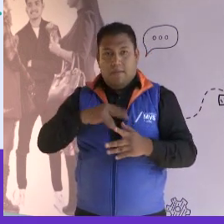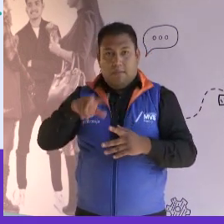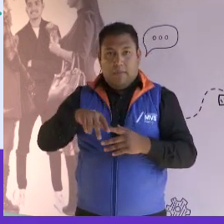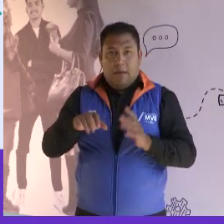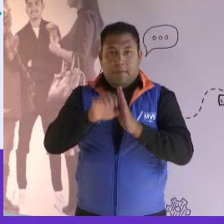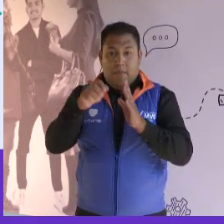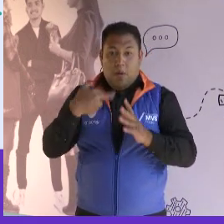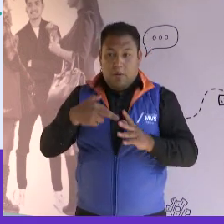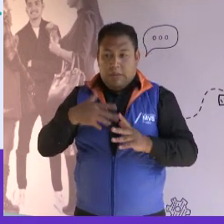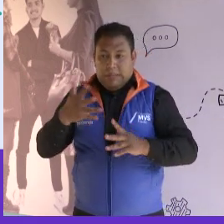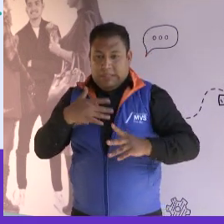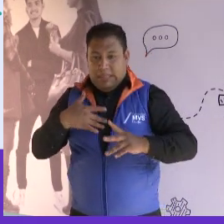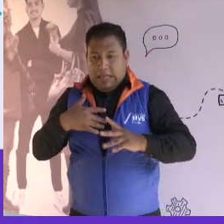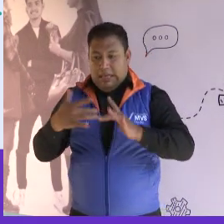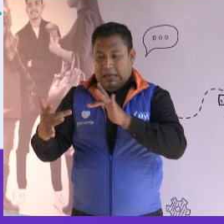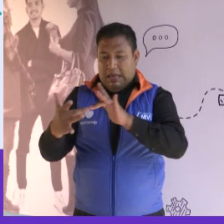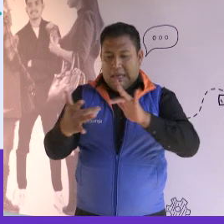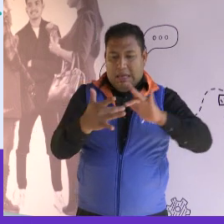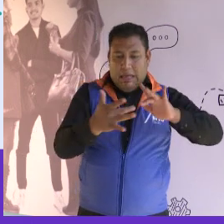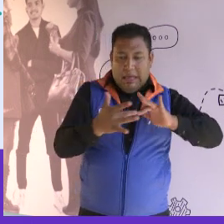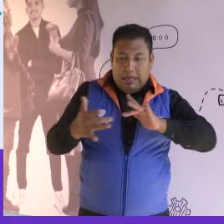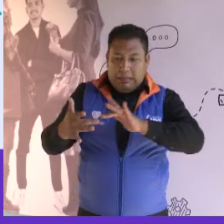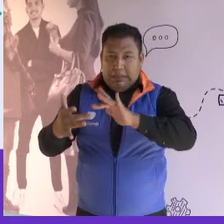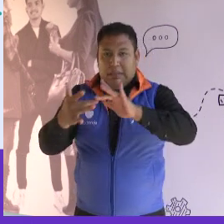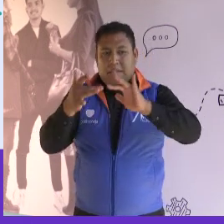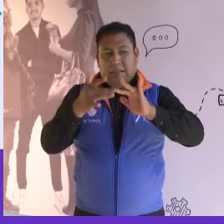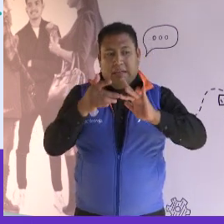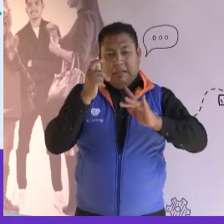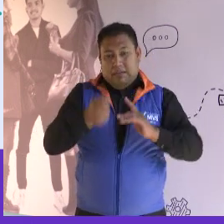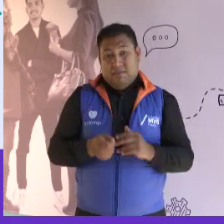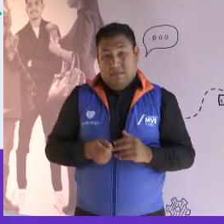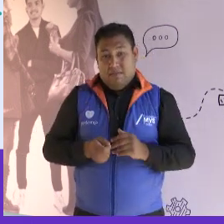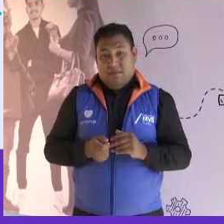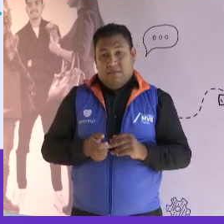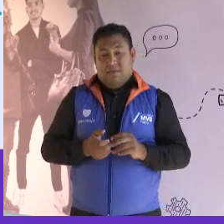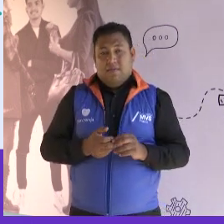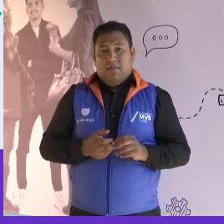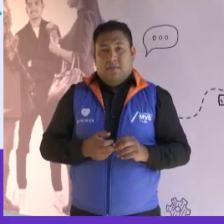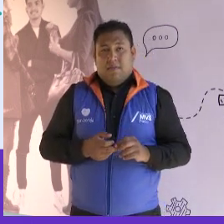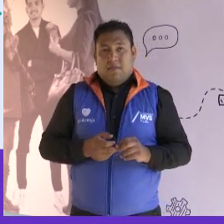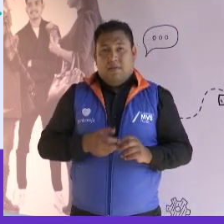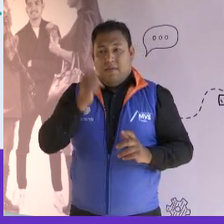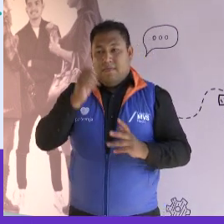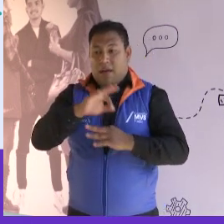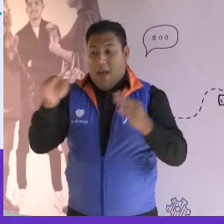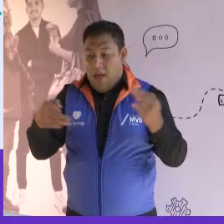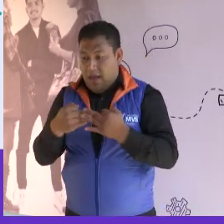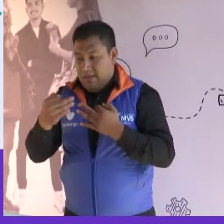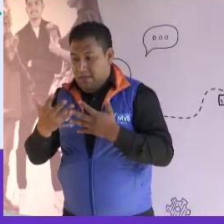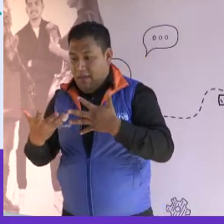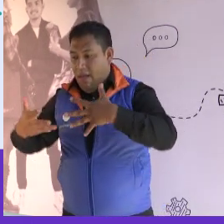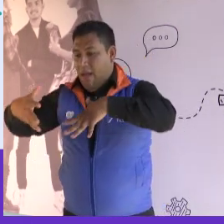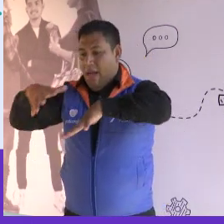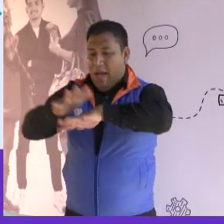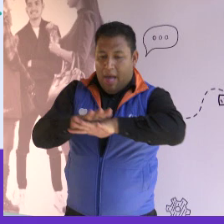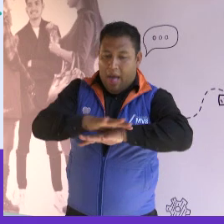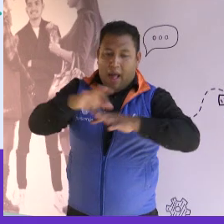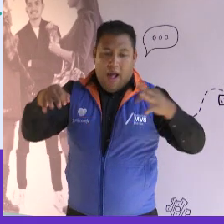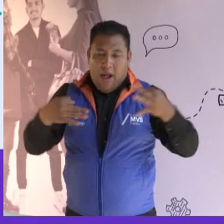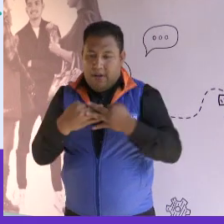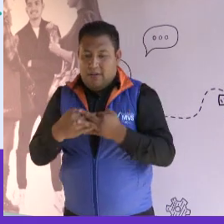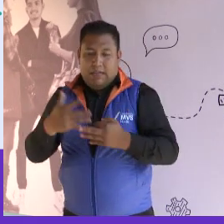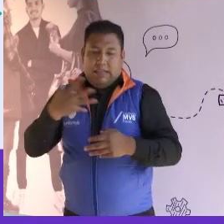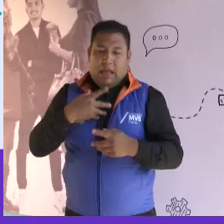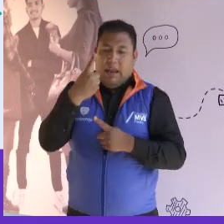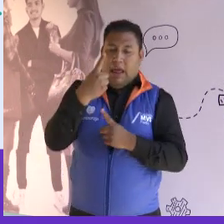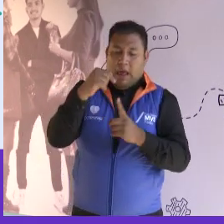no significa que todos se tienen que convertir en minions y fusionarse con un liderazgo en